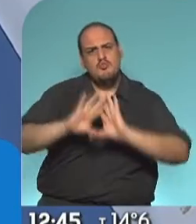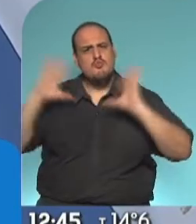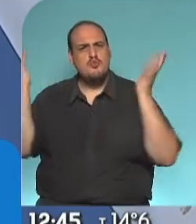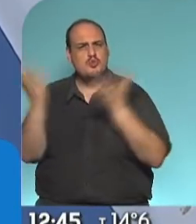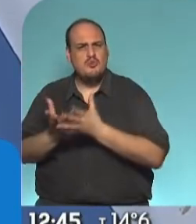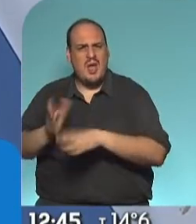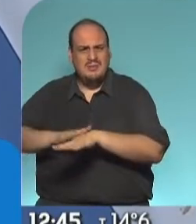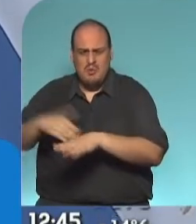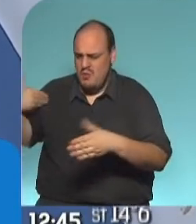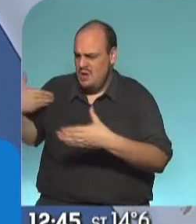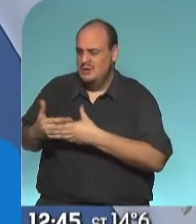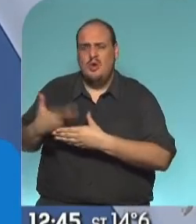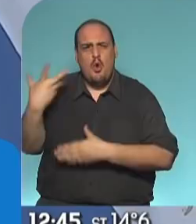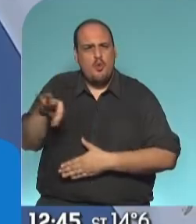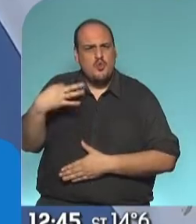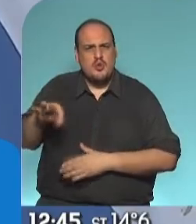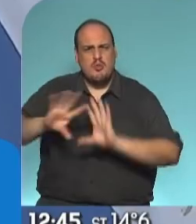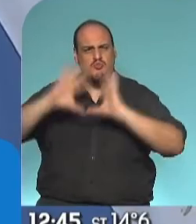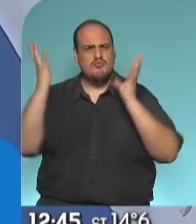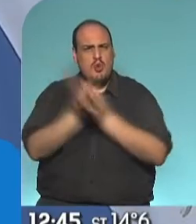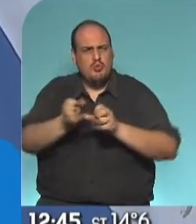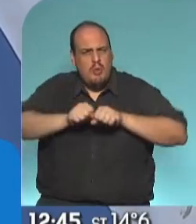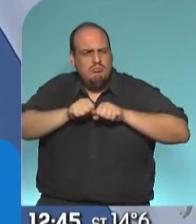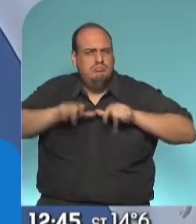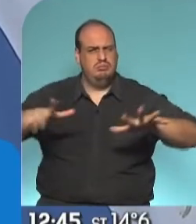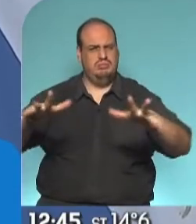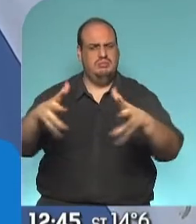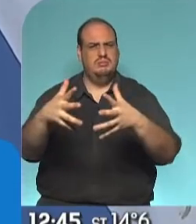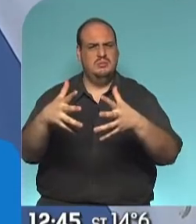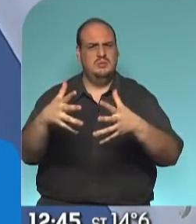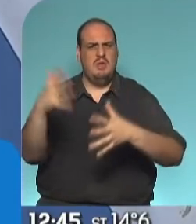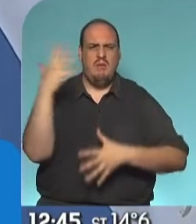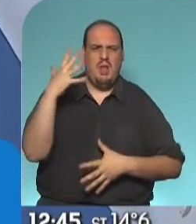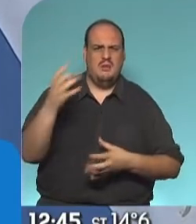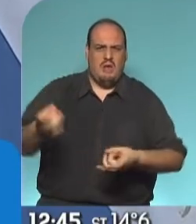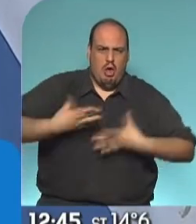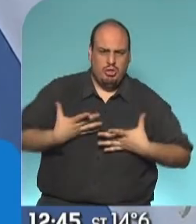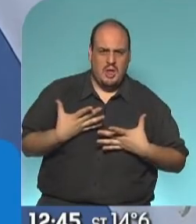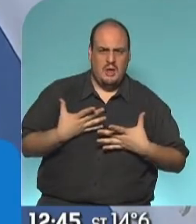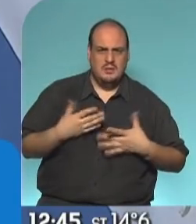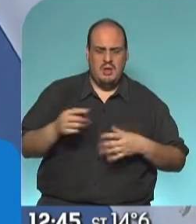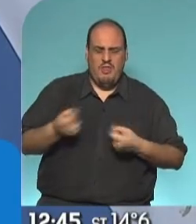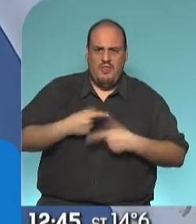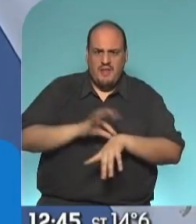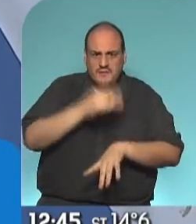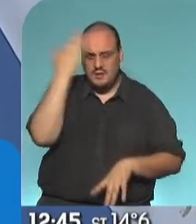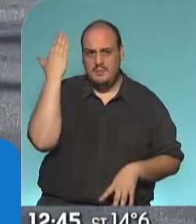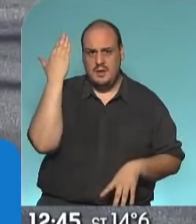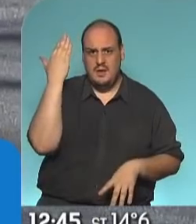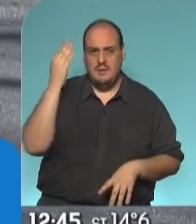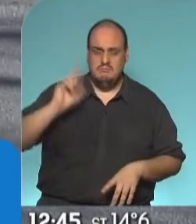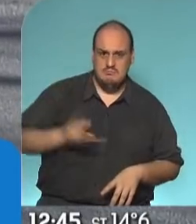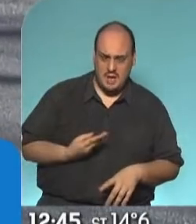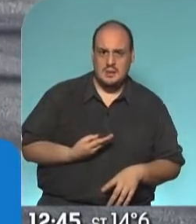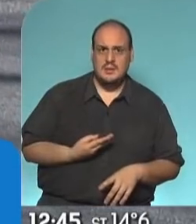Un momento donde una pandemia nos asedia, nos contagia, nos enferma, nos